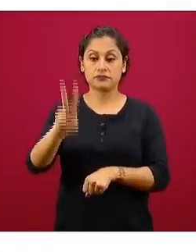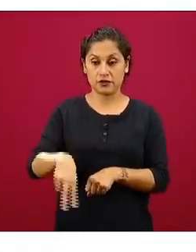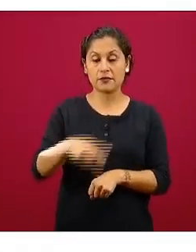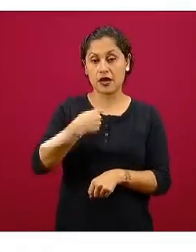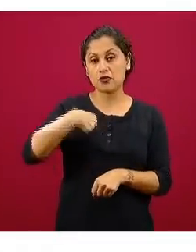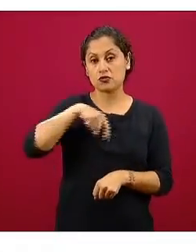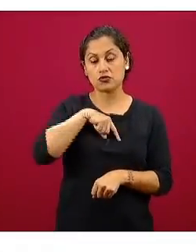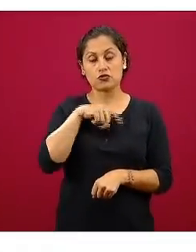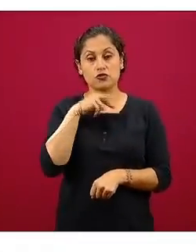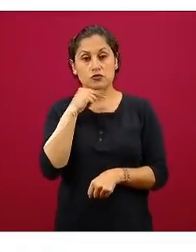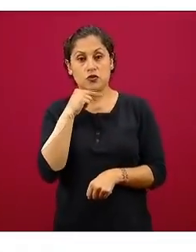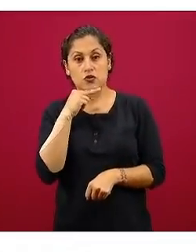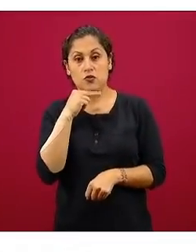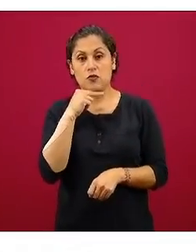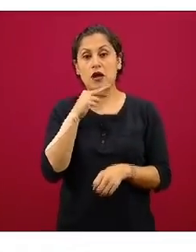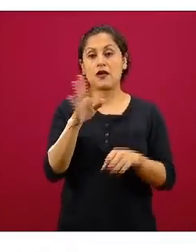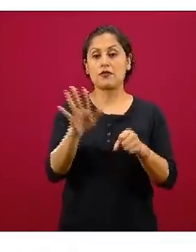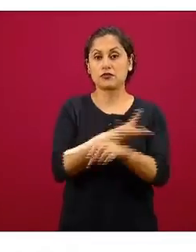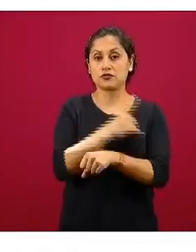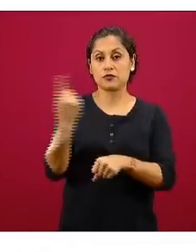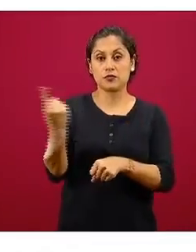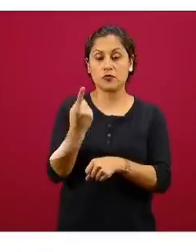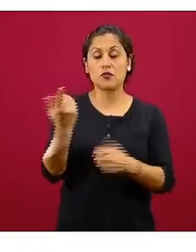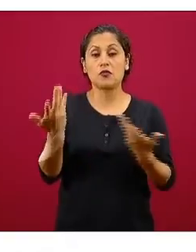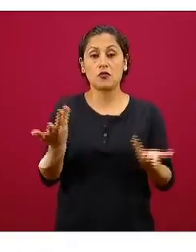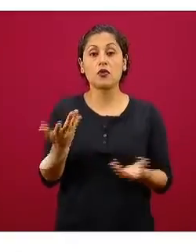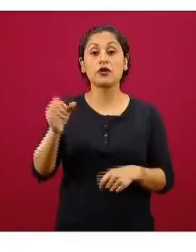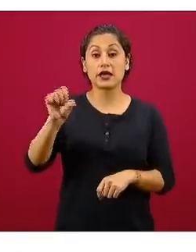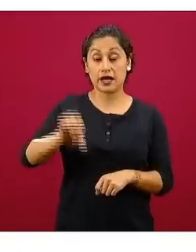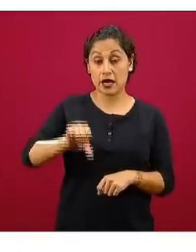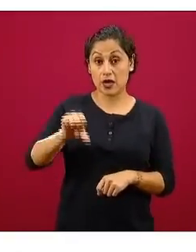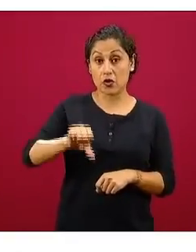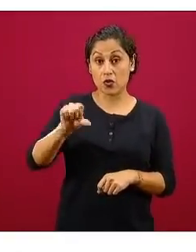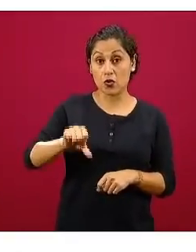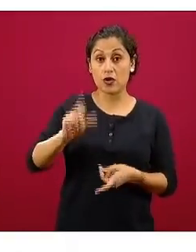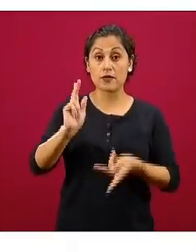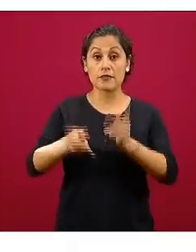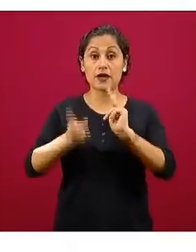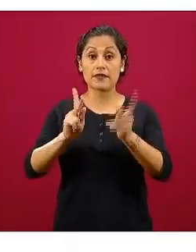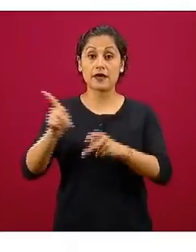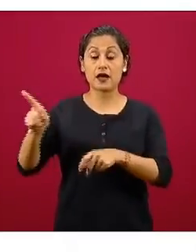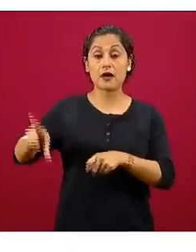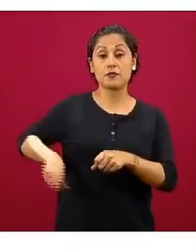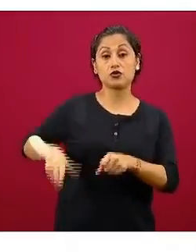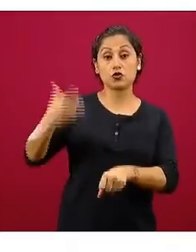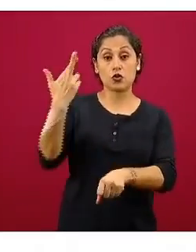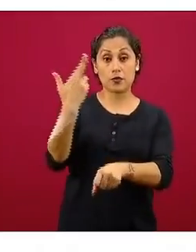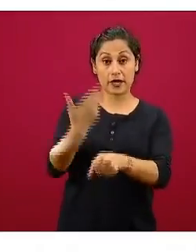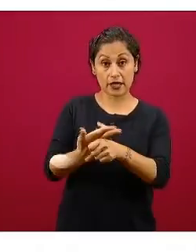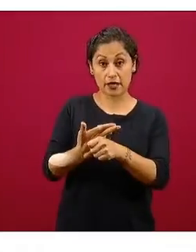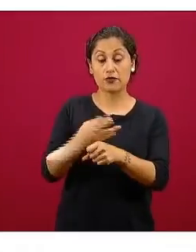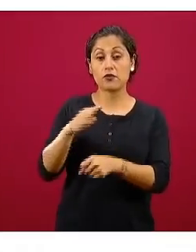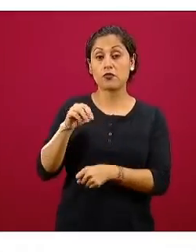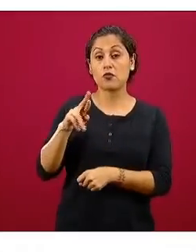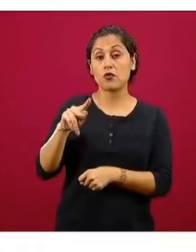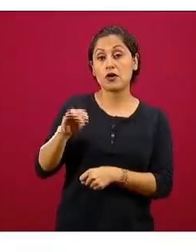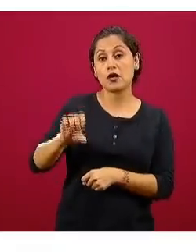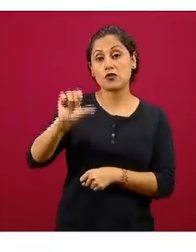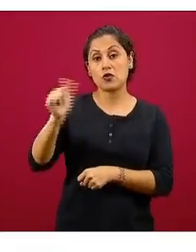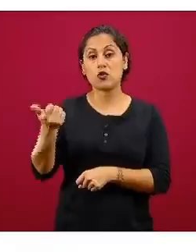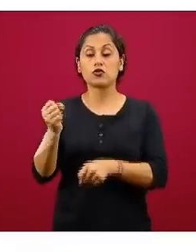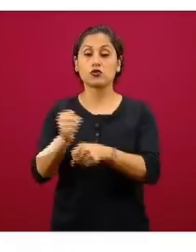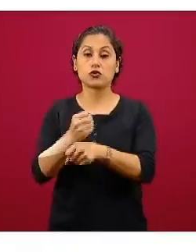tendencia creciente, pero hoy que comentábamos con el con el gobernador Murat, el doctor Donato Casas, su secretario de